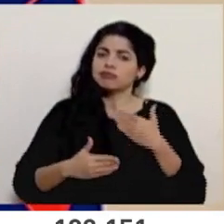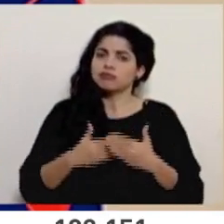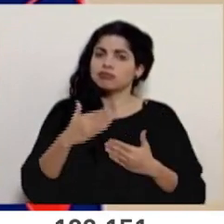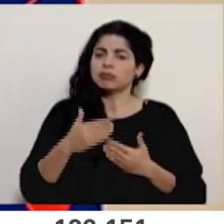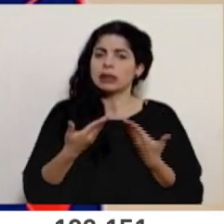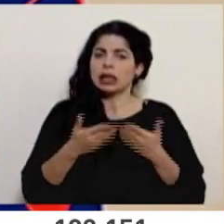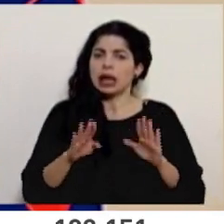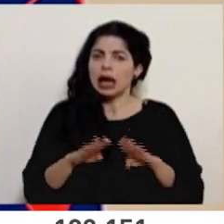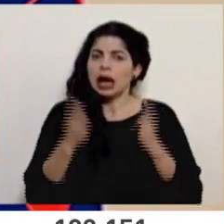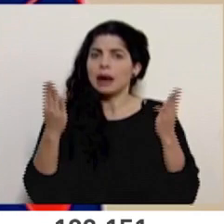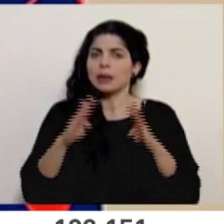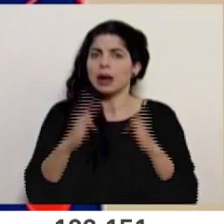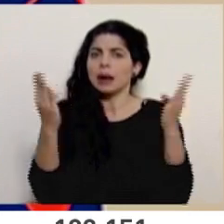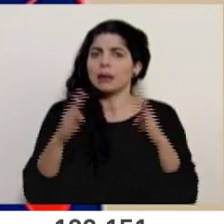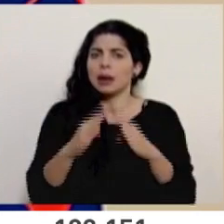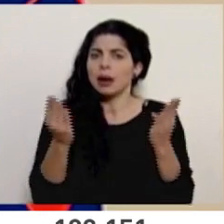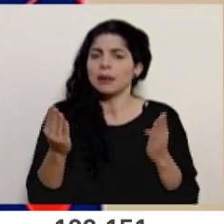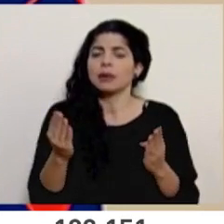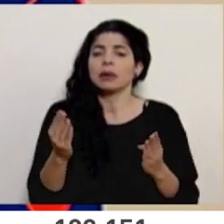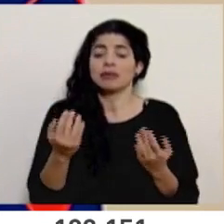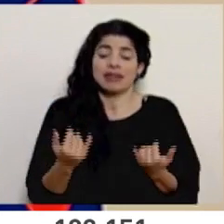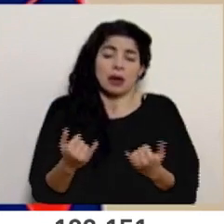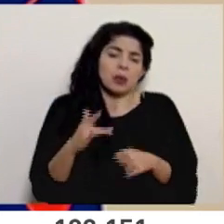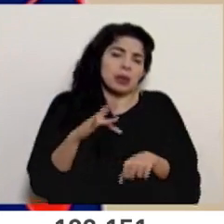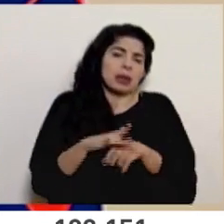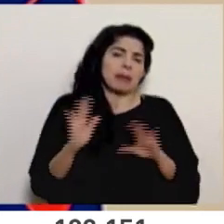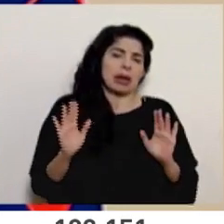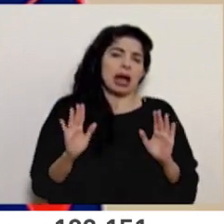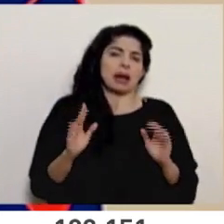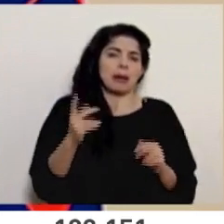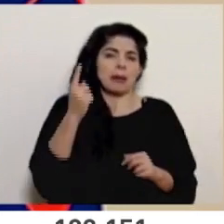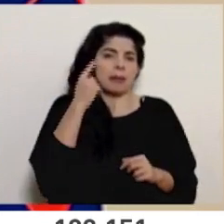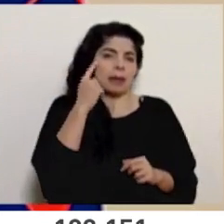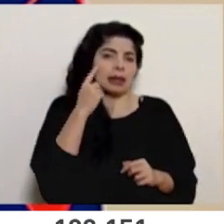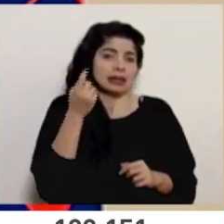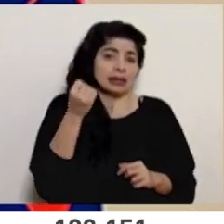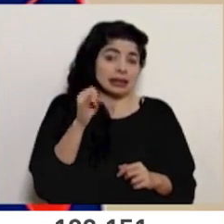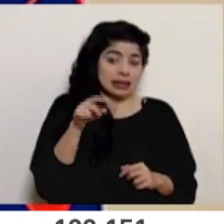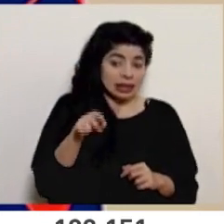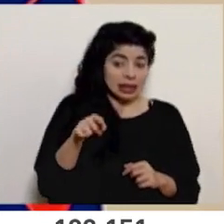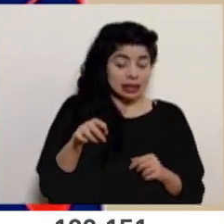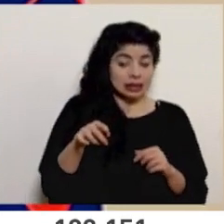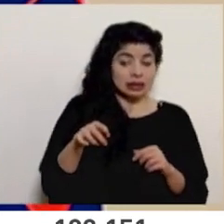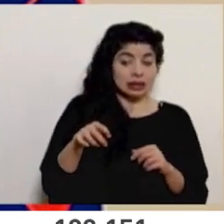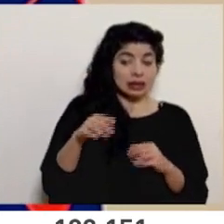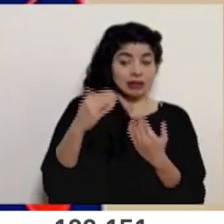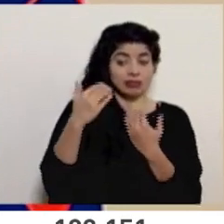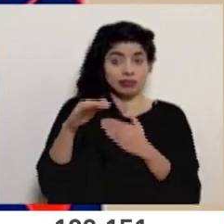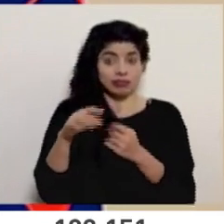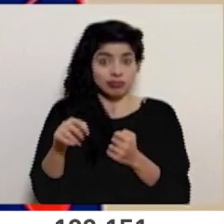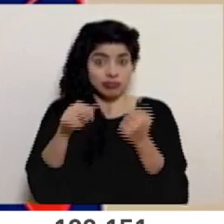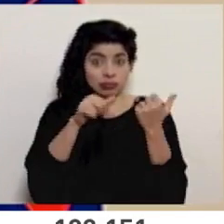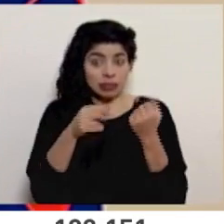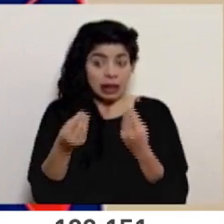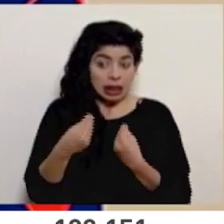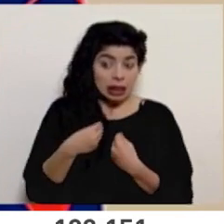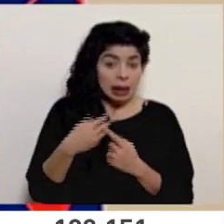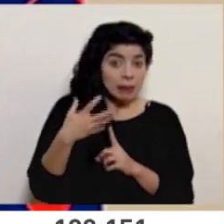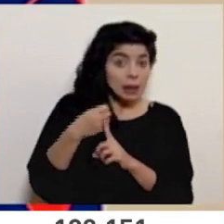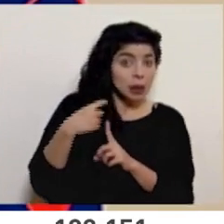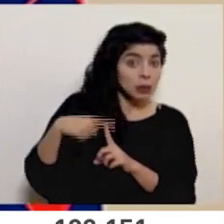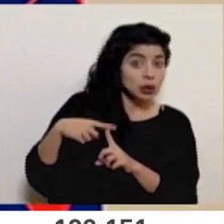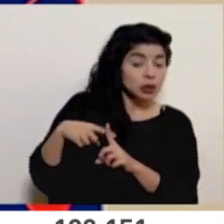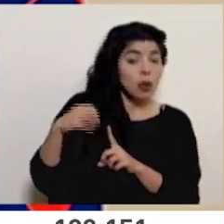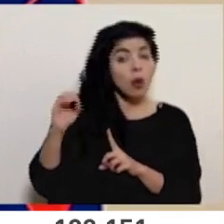de apertura. Es temprano para pensar si esa liberación de la medida nos generó un impacto, ya sea positivo